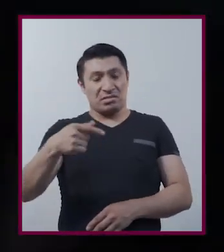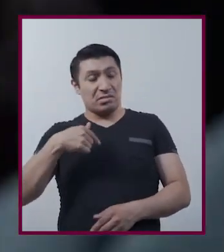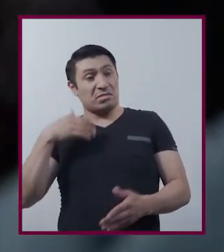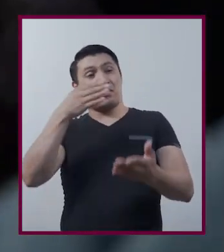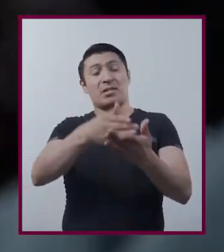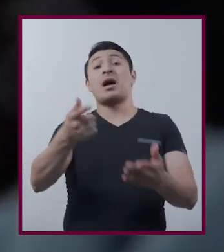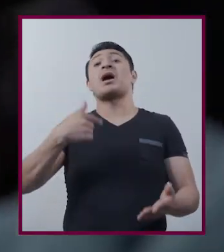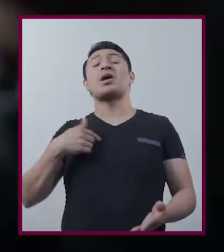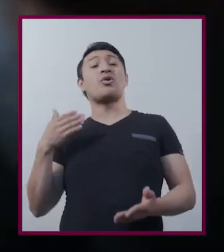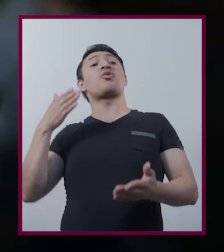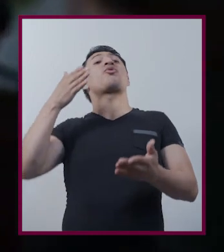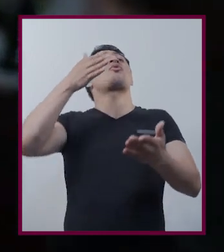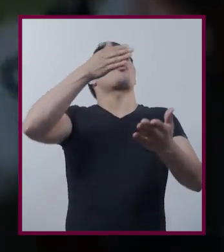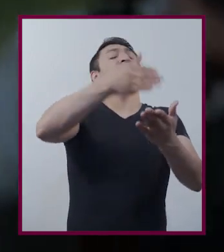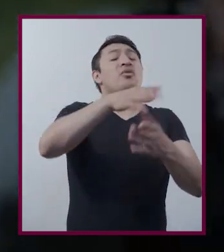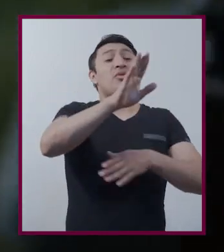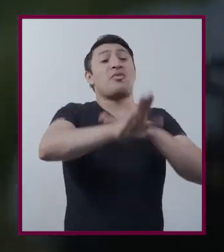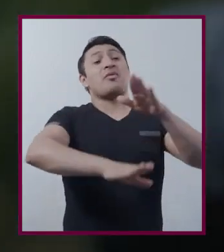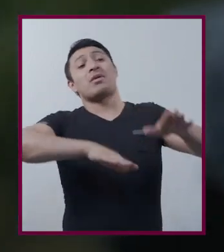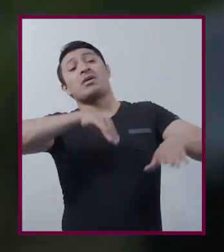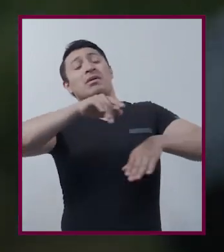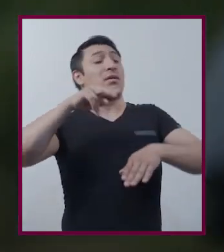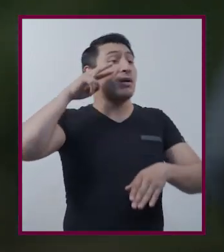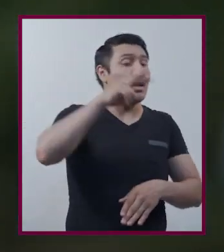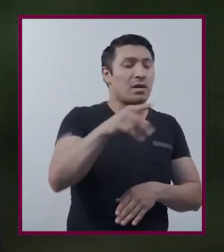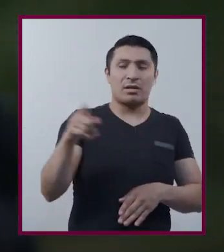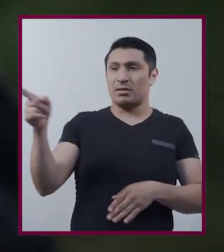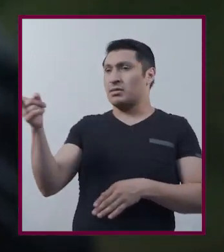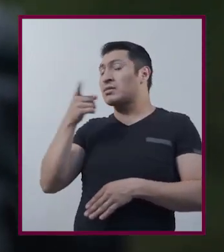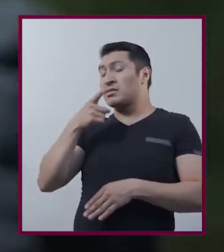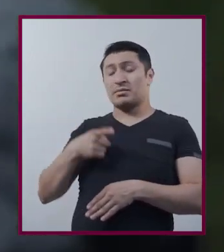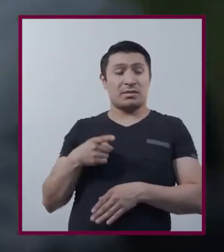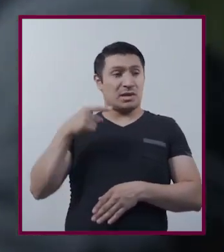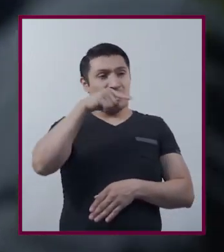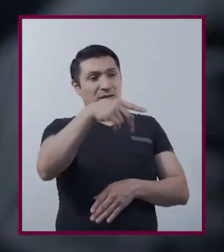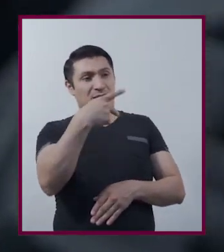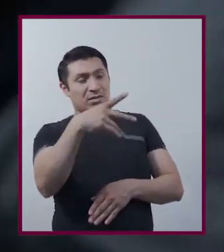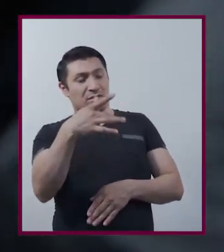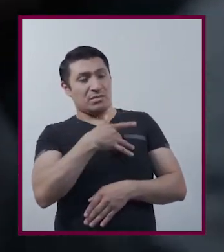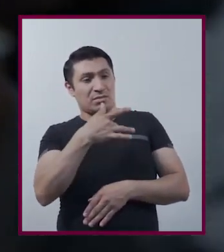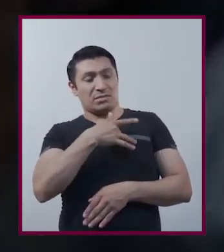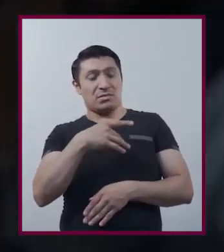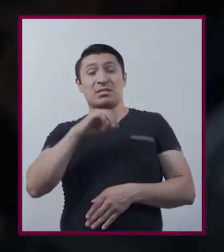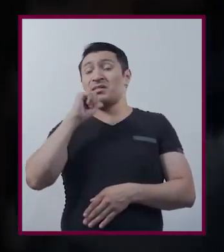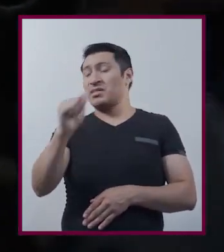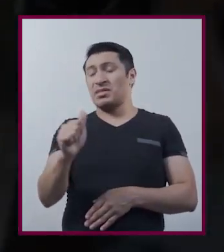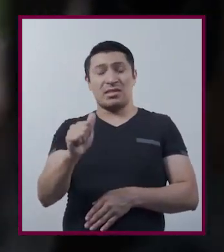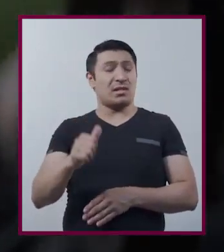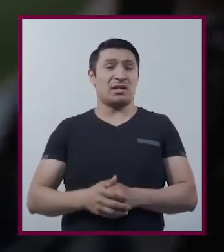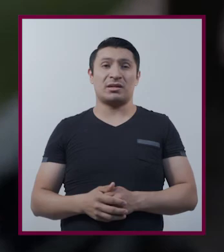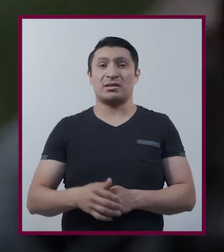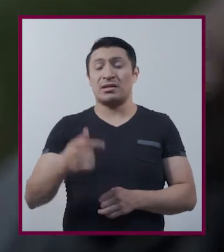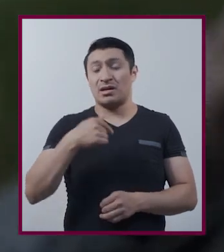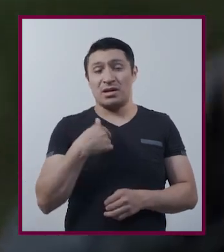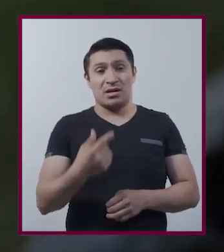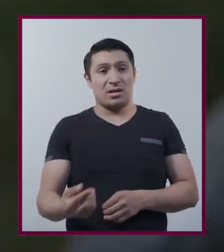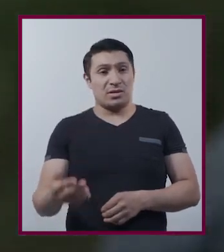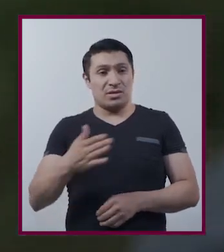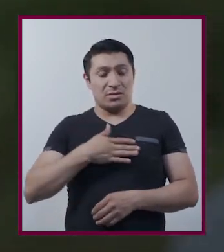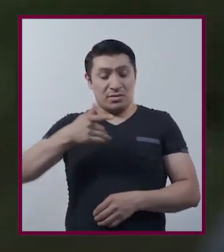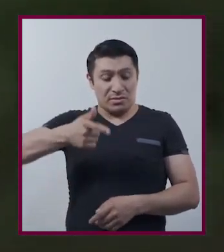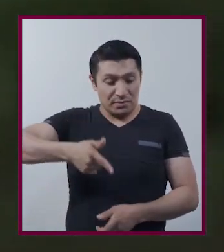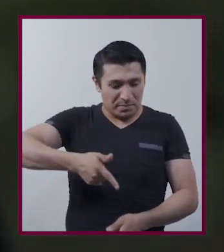gesto, la orden de avanzar. Yo me adelanté unos pasos. El capitán no me señaló el corazón del emperador con la punta de su